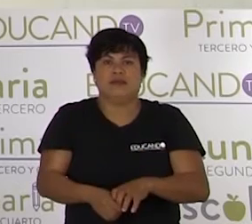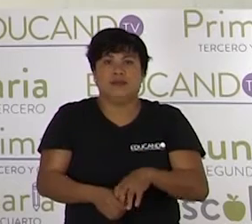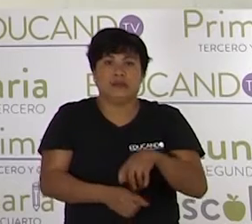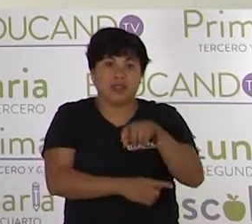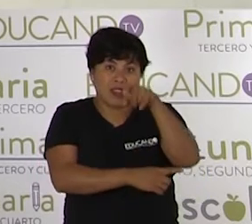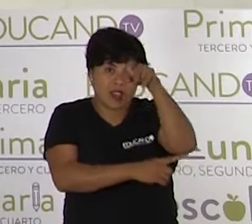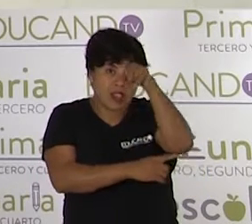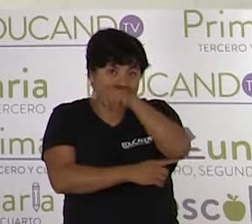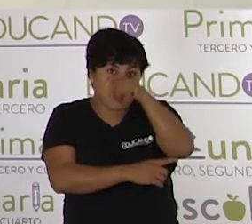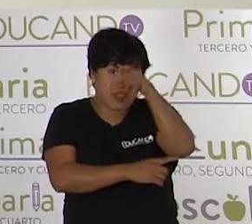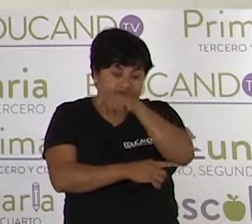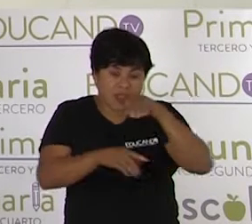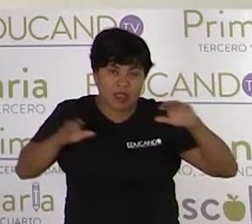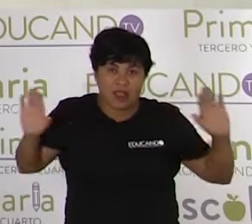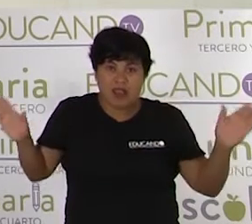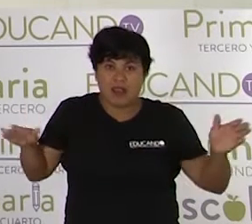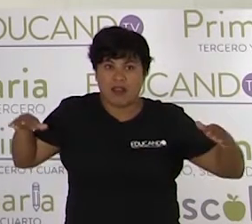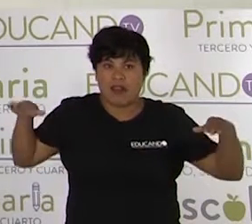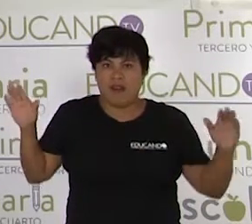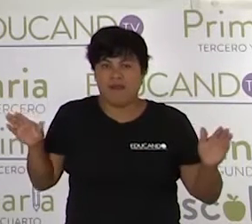Águila.